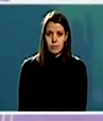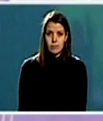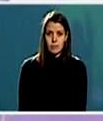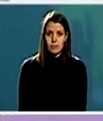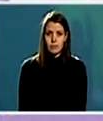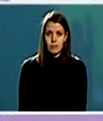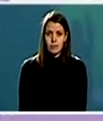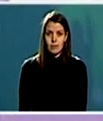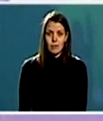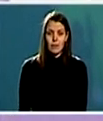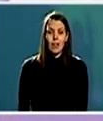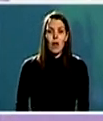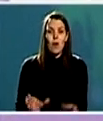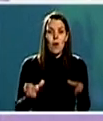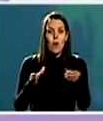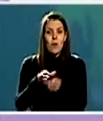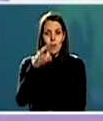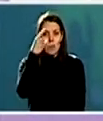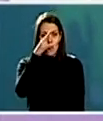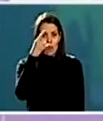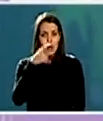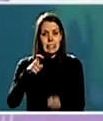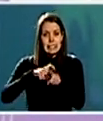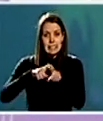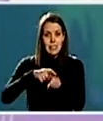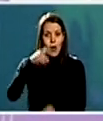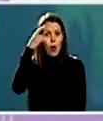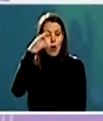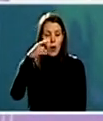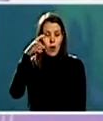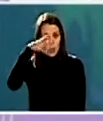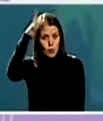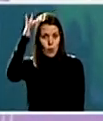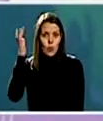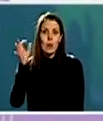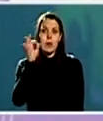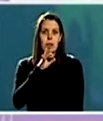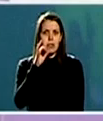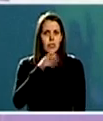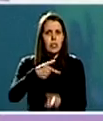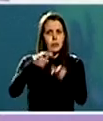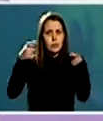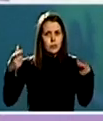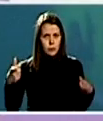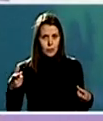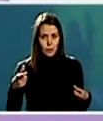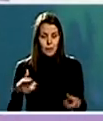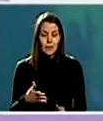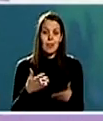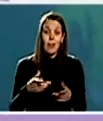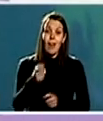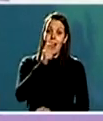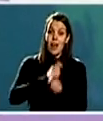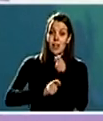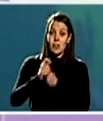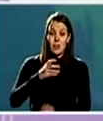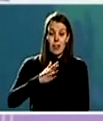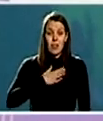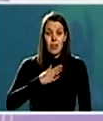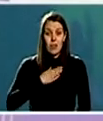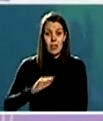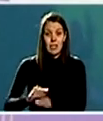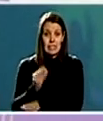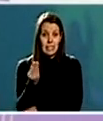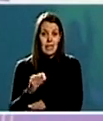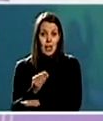consorcio a cabana de Rubia galega en aumento dentro fuera de Galicia para dar resposta a demanda dos gande iros a asociación de